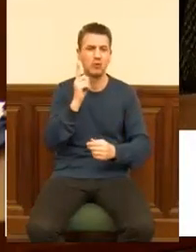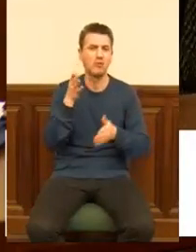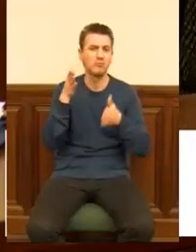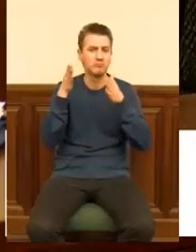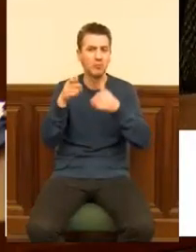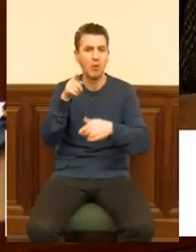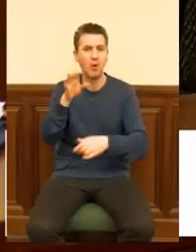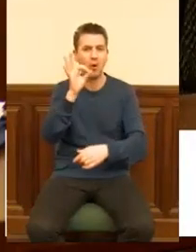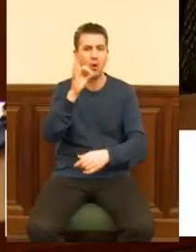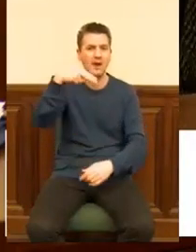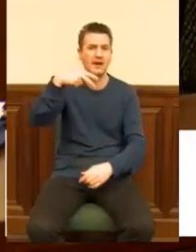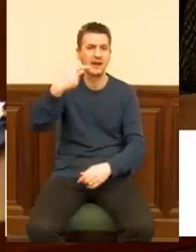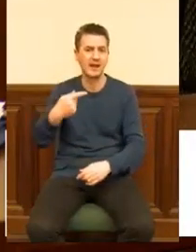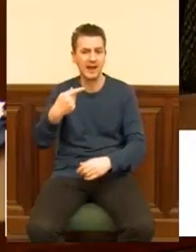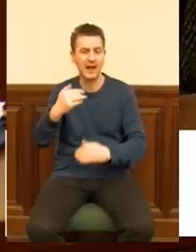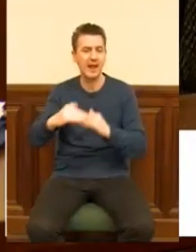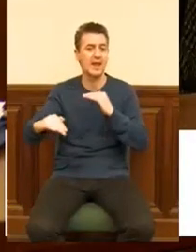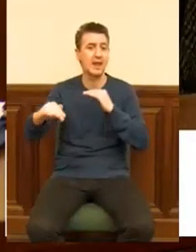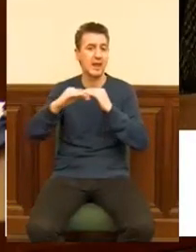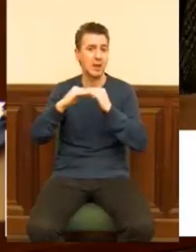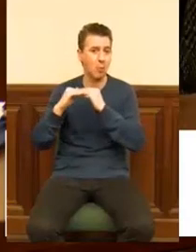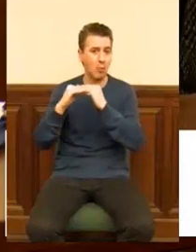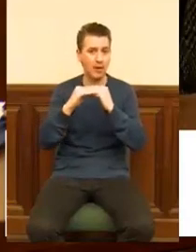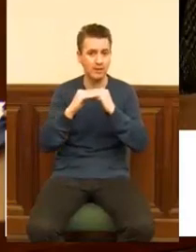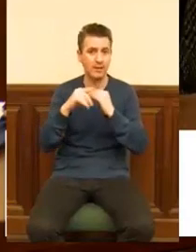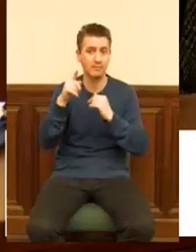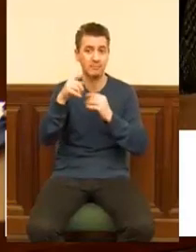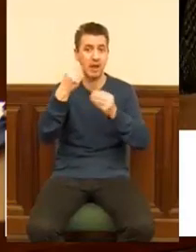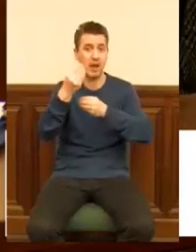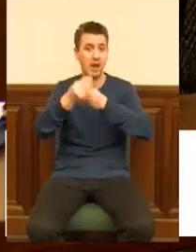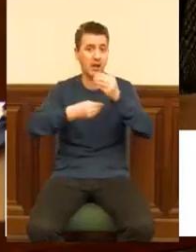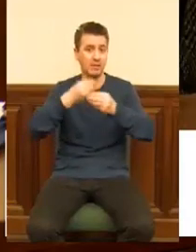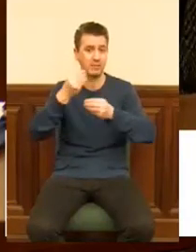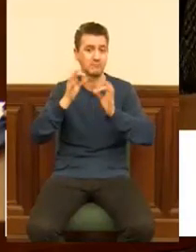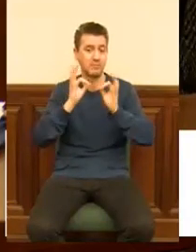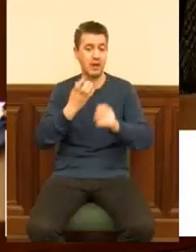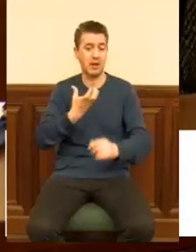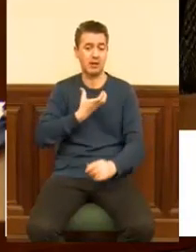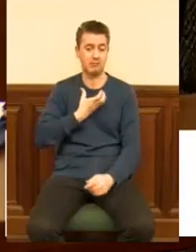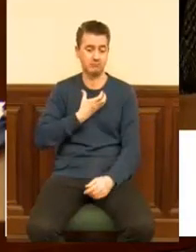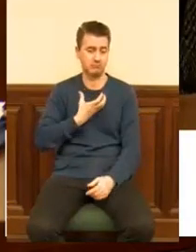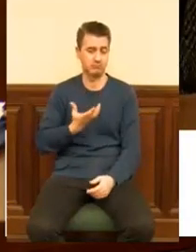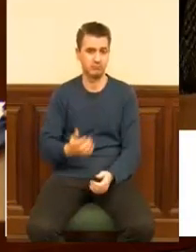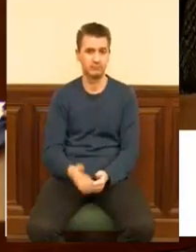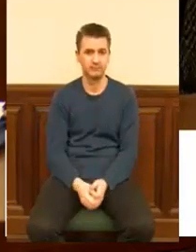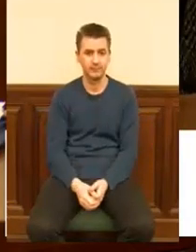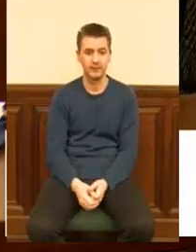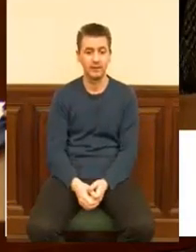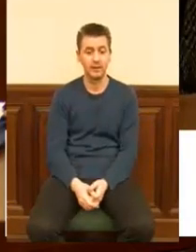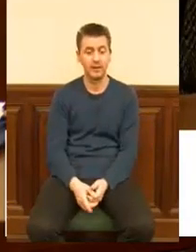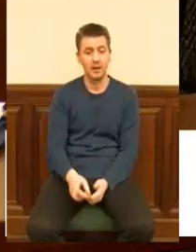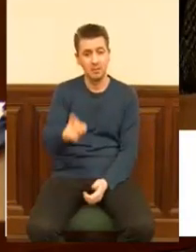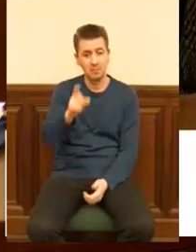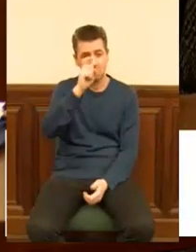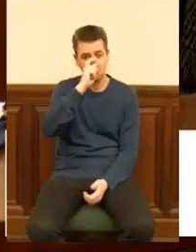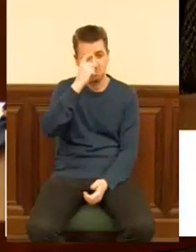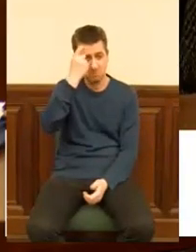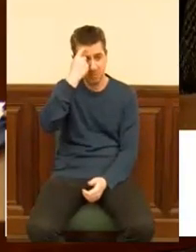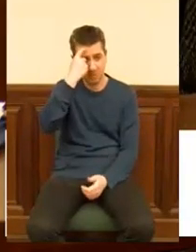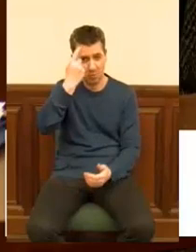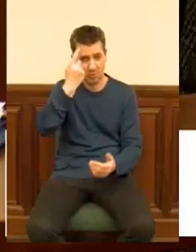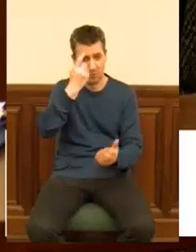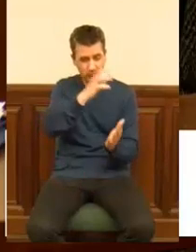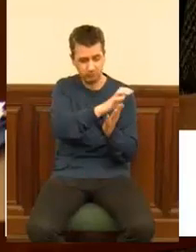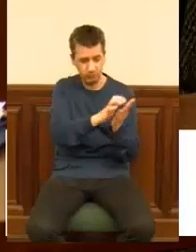e igualdad, que por otra parte se hacen en las administraciones locales. En las memorias de 2019